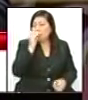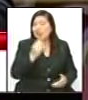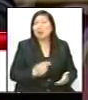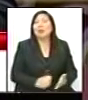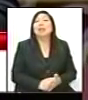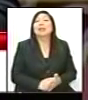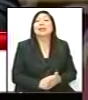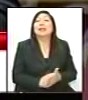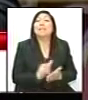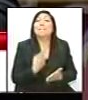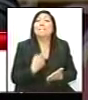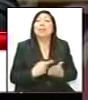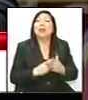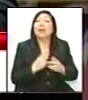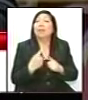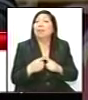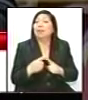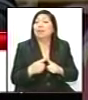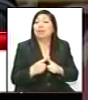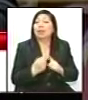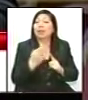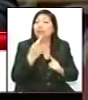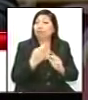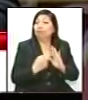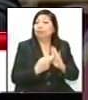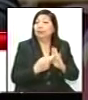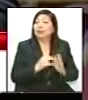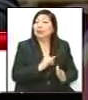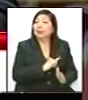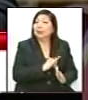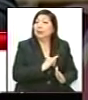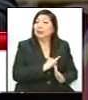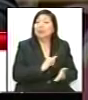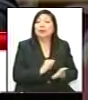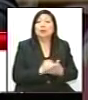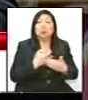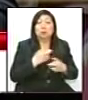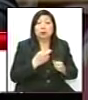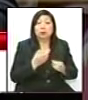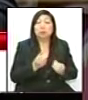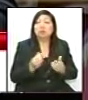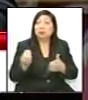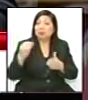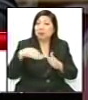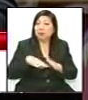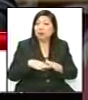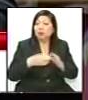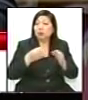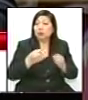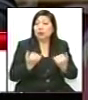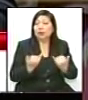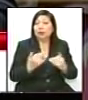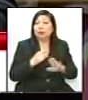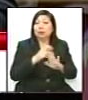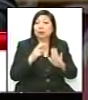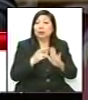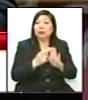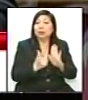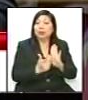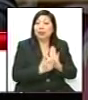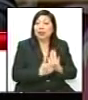técnica a los diferentes representantes de las instituciones públicas involucradas justamente en este proyecto de